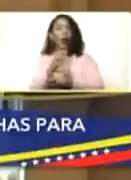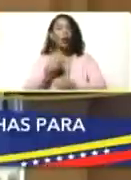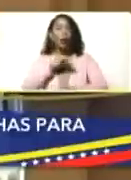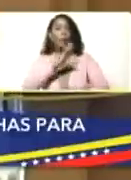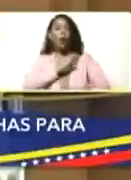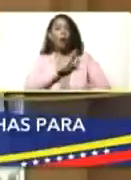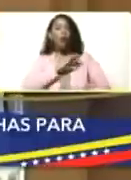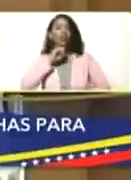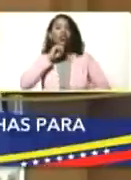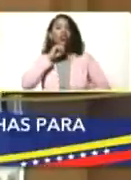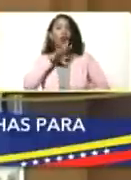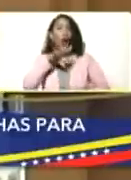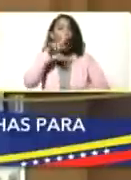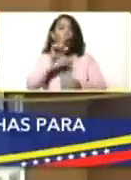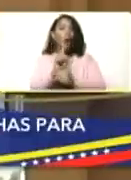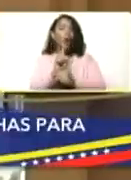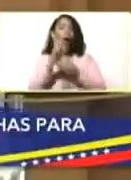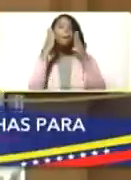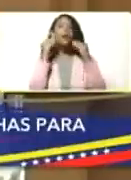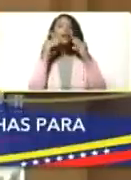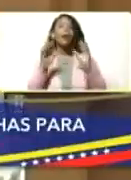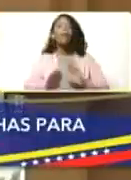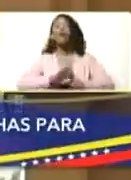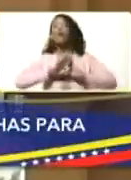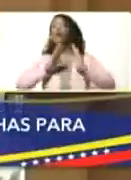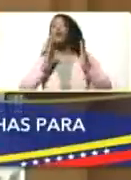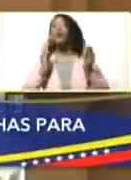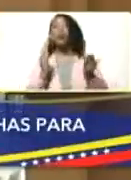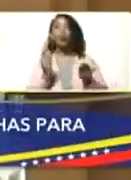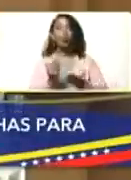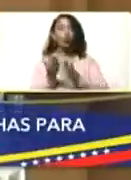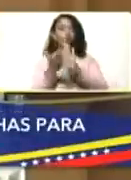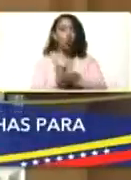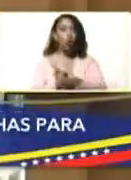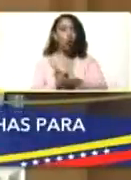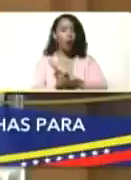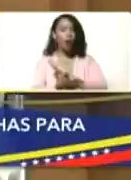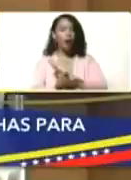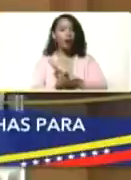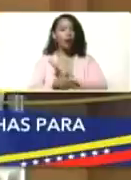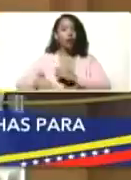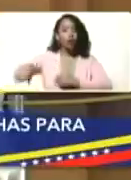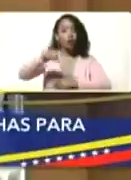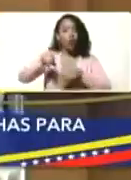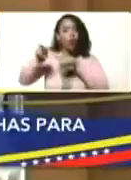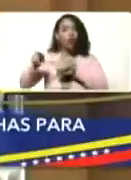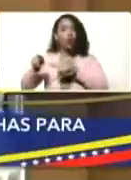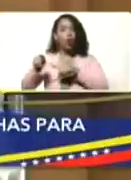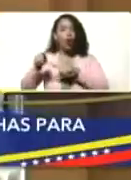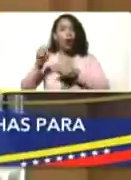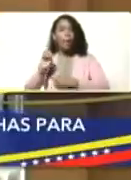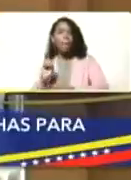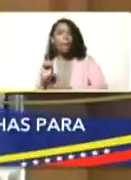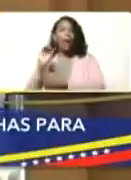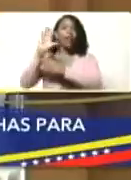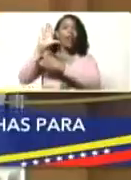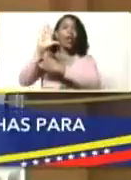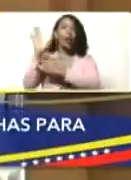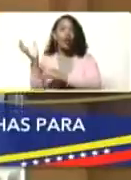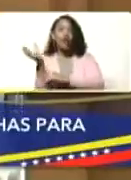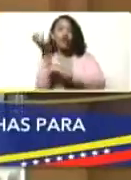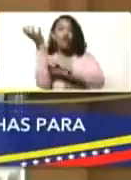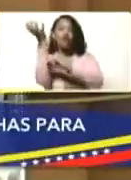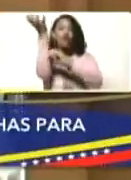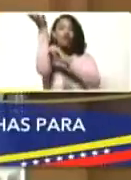propia histórica, la única, la experiencia mundial, sobre ellos prender la antorcha para gritar